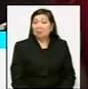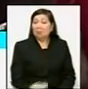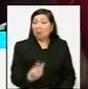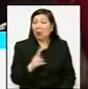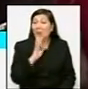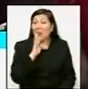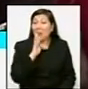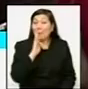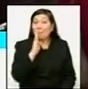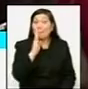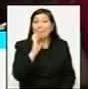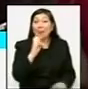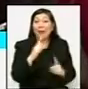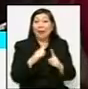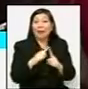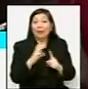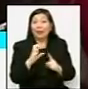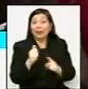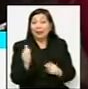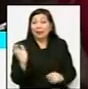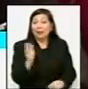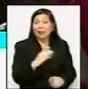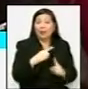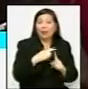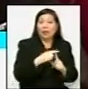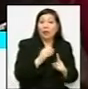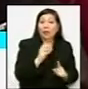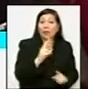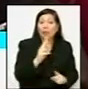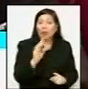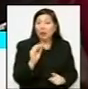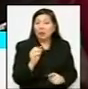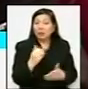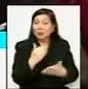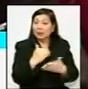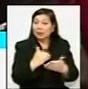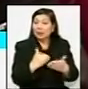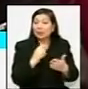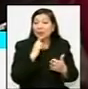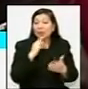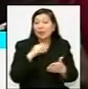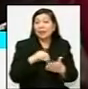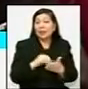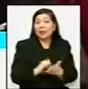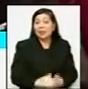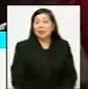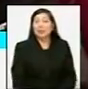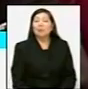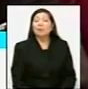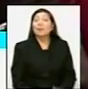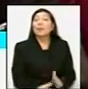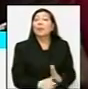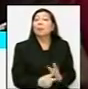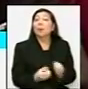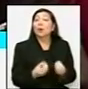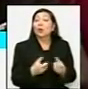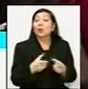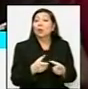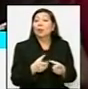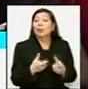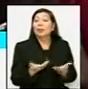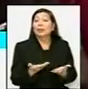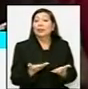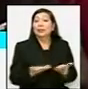de que no se inscriben con los requisitos que están establecidos, y después, como un control de